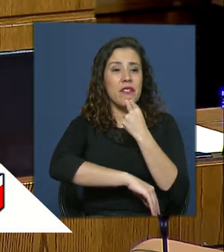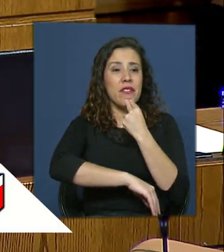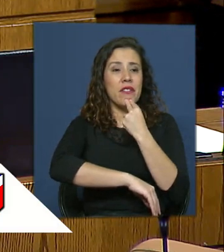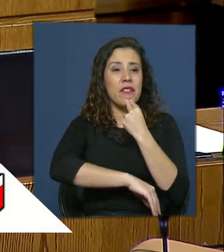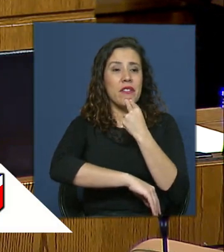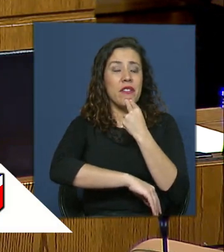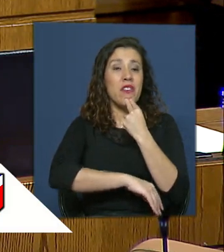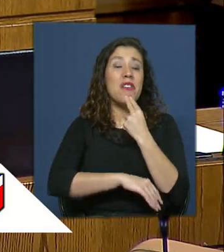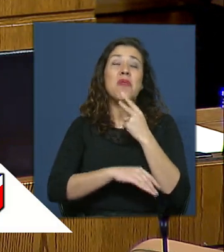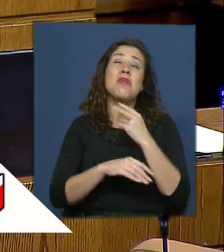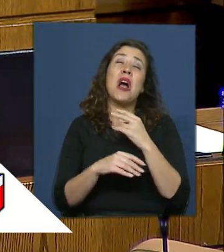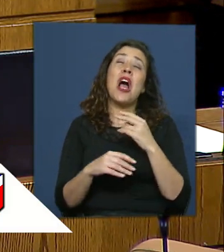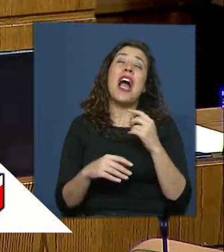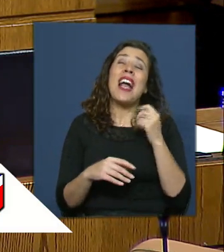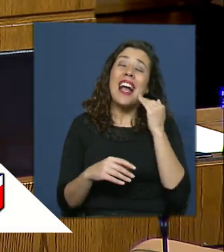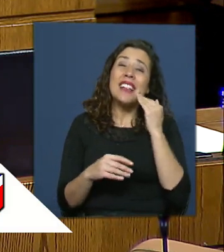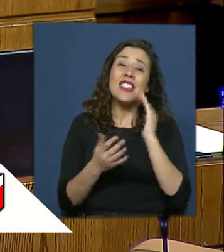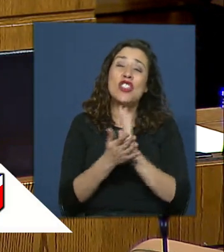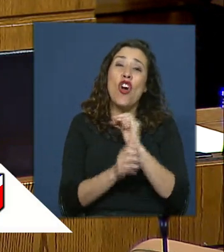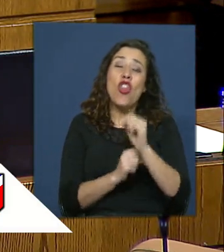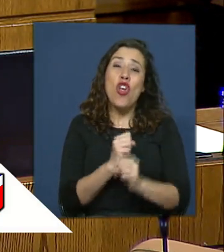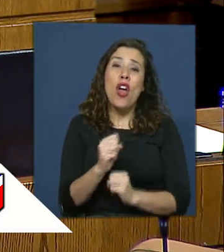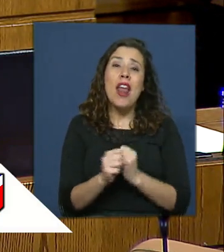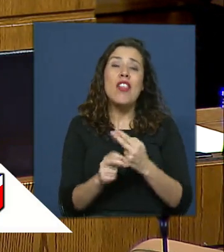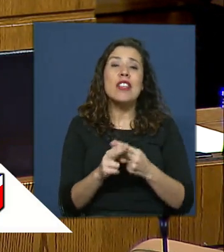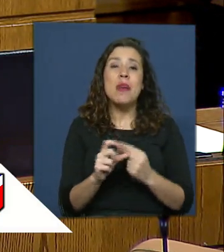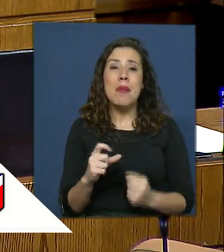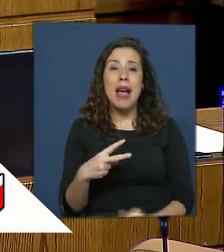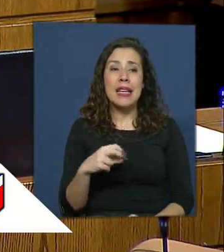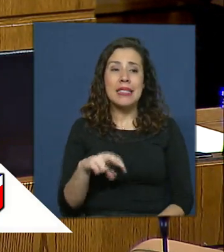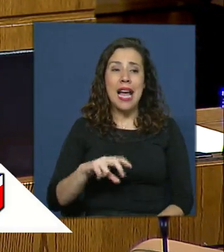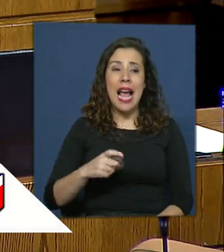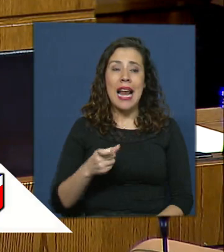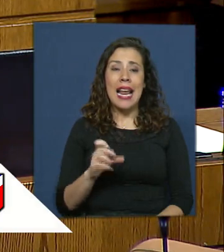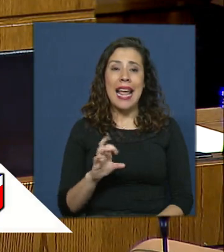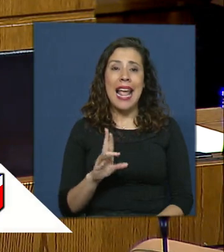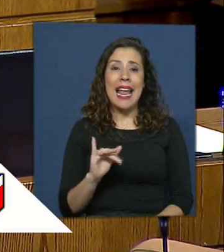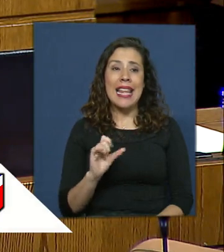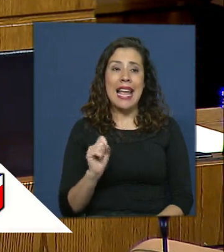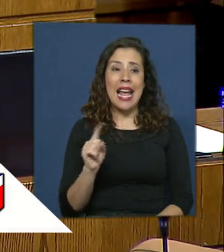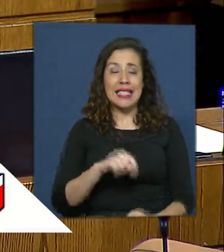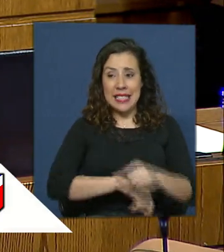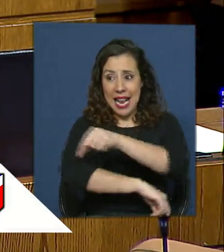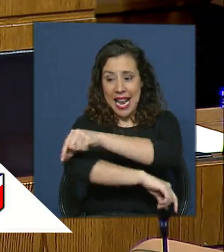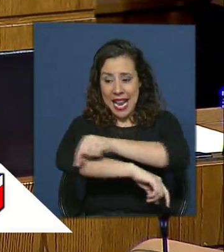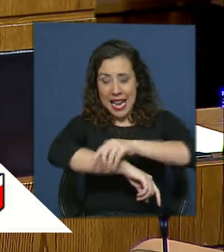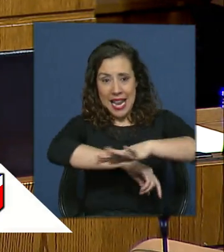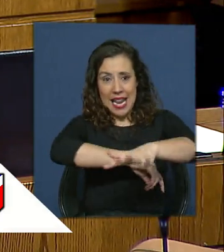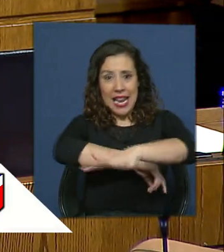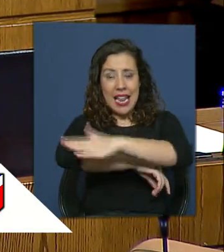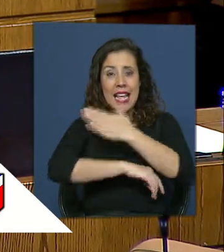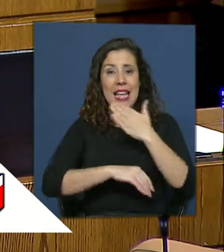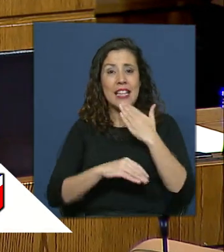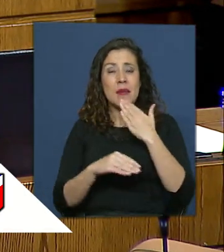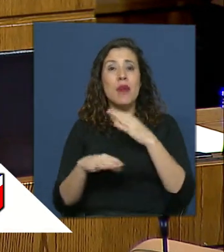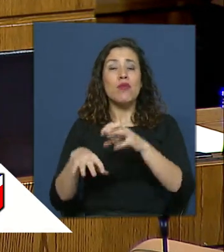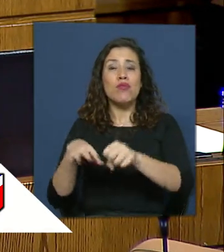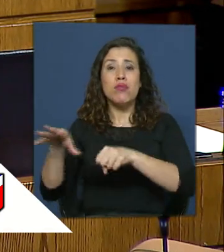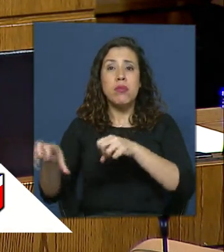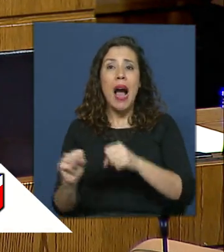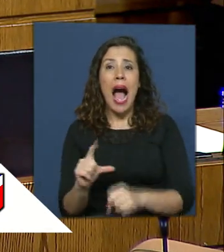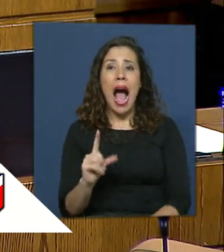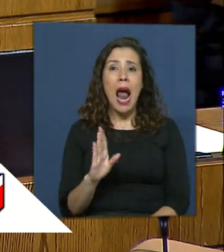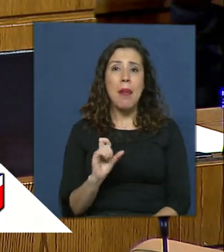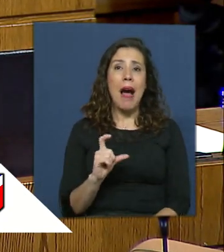parte o todo el año en las denominadas changuerías a lo largo del litoral, además de la caza de albacoras,